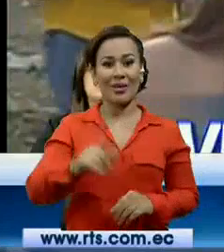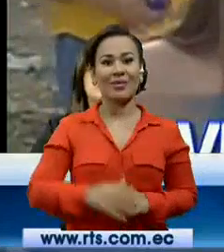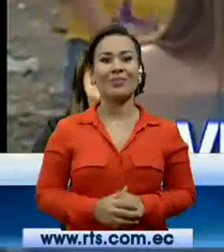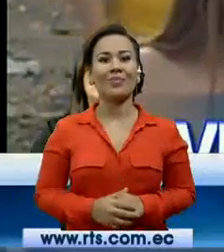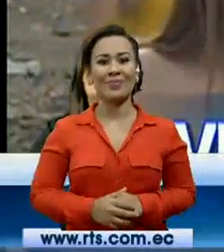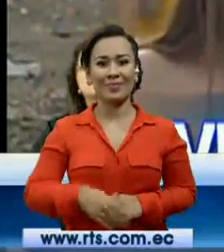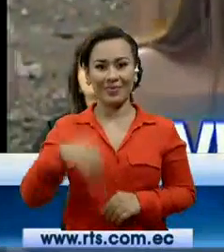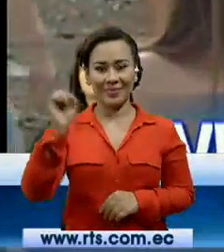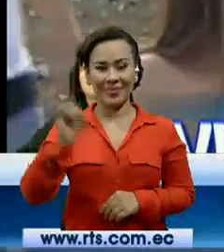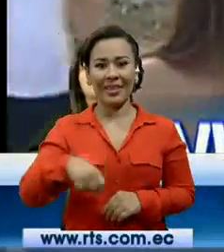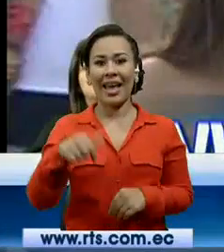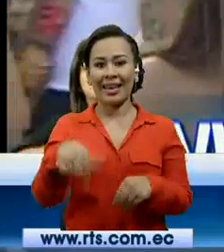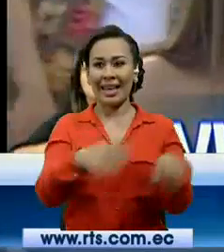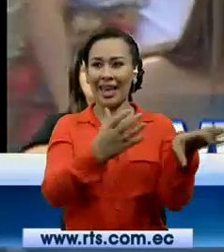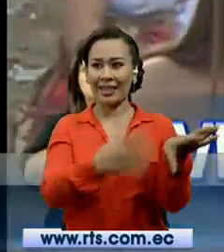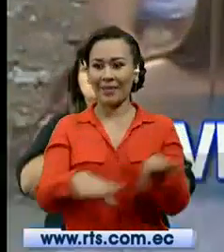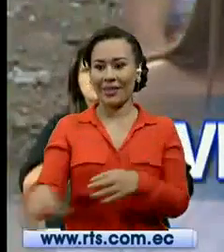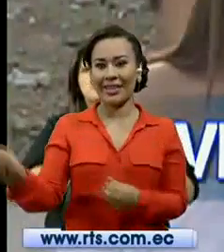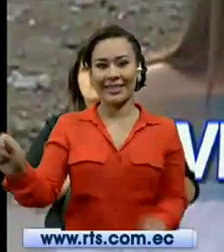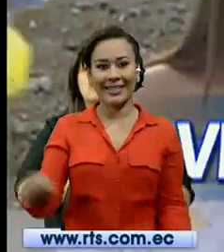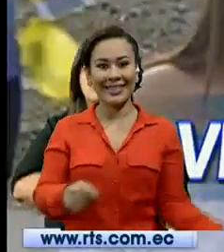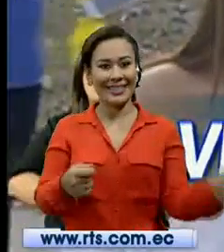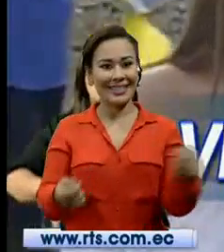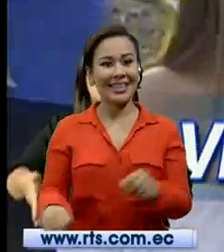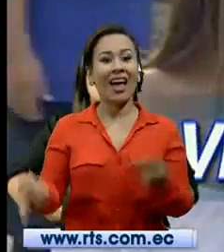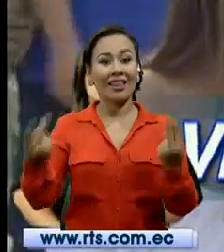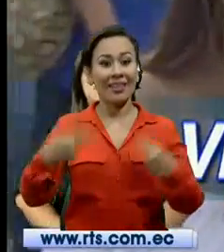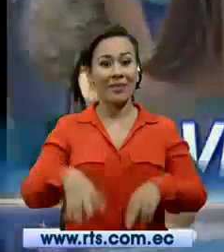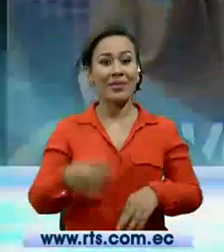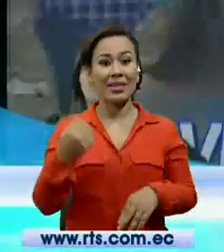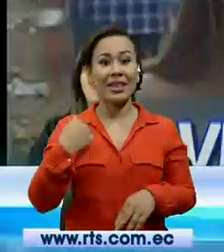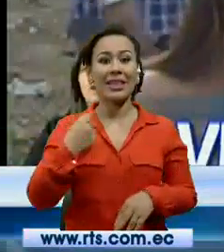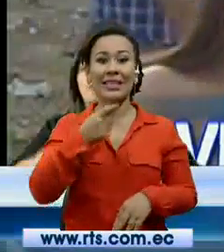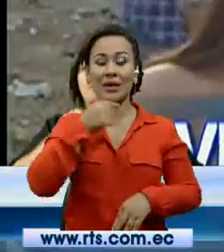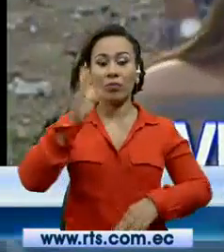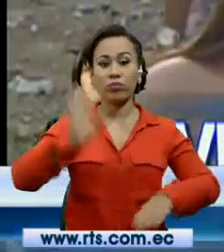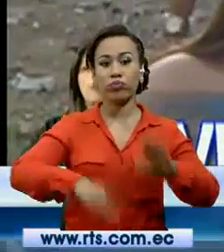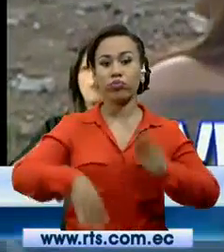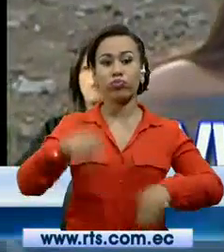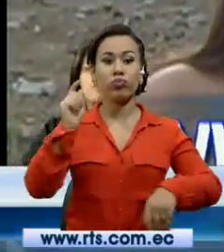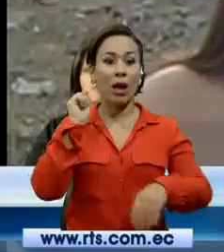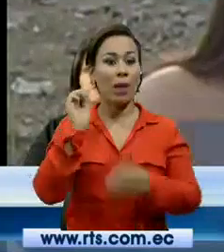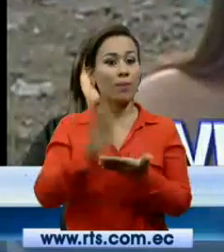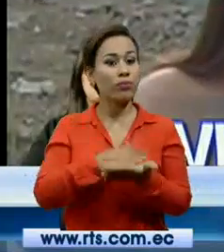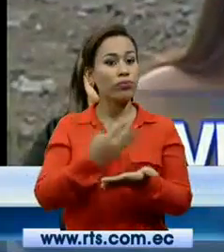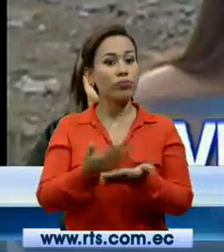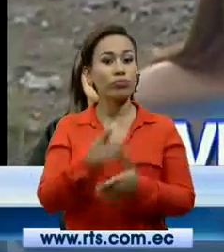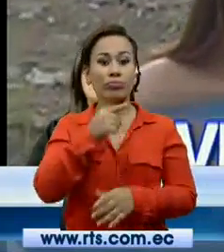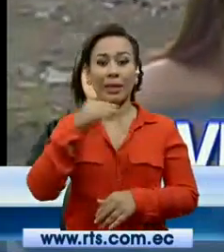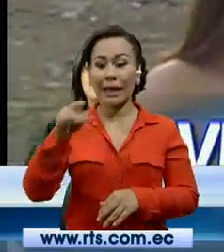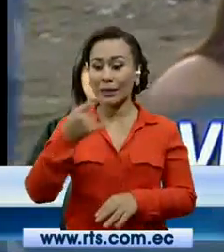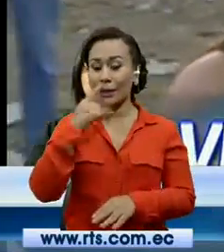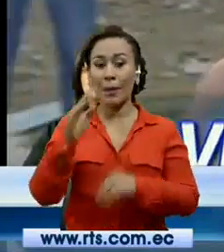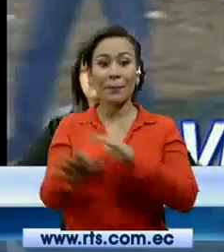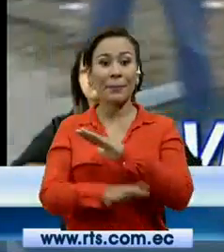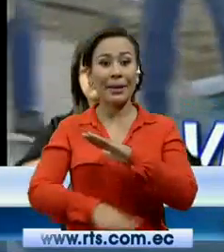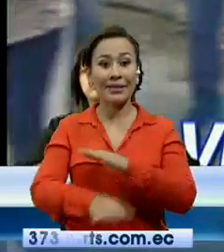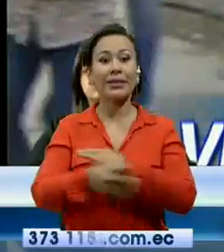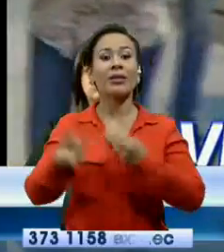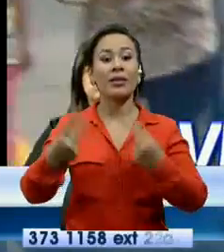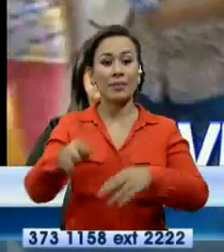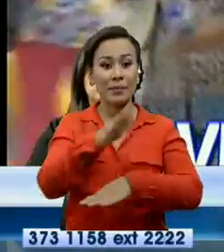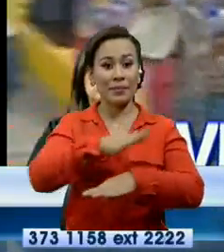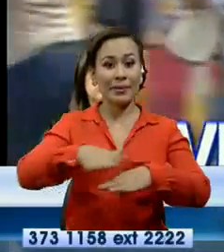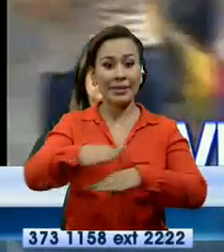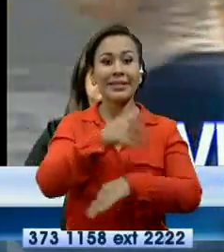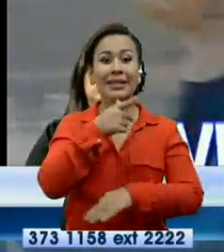Están presentes comparsas, también tenemos a la banda musical en las secciones básicas y también en el bachillerato.